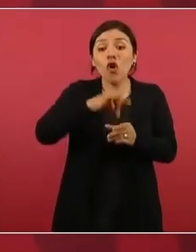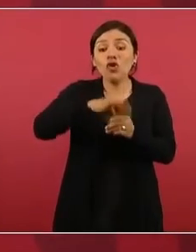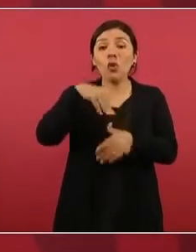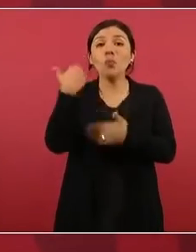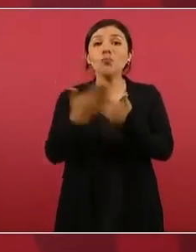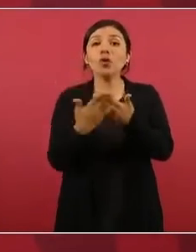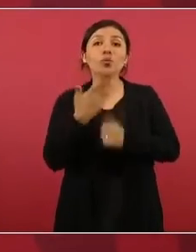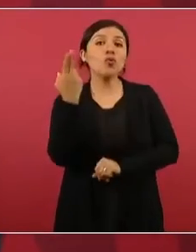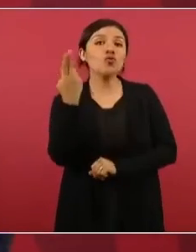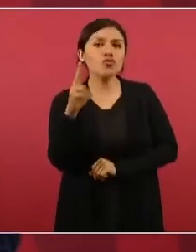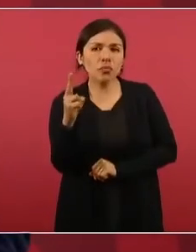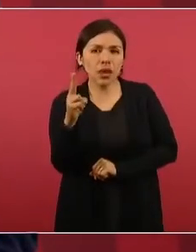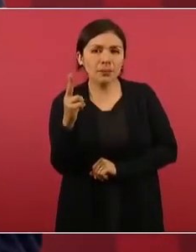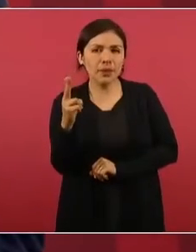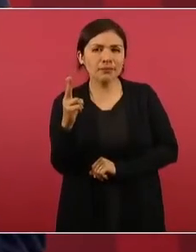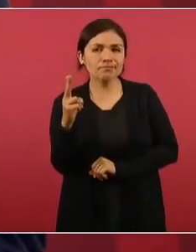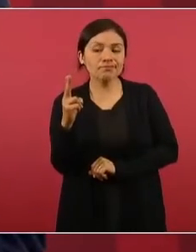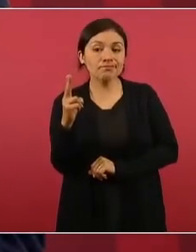noviembre.